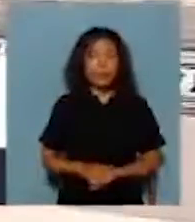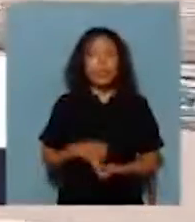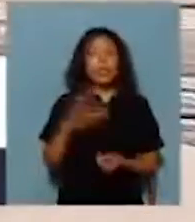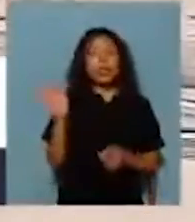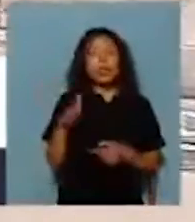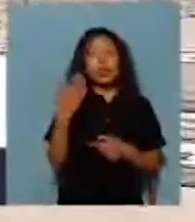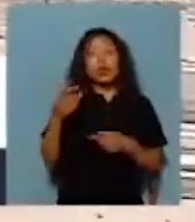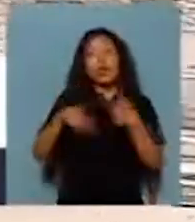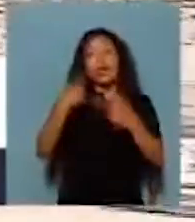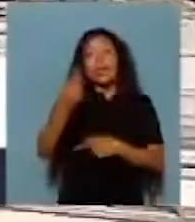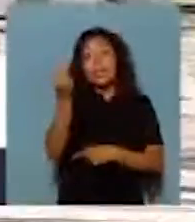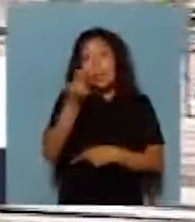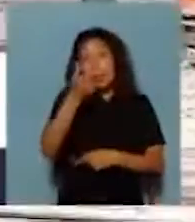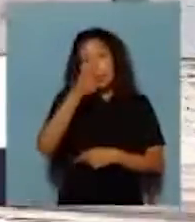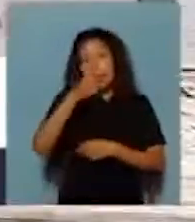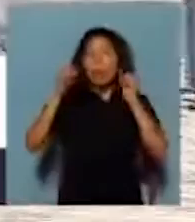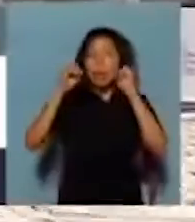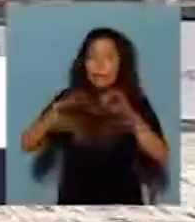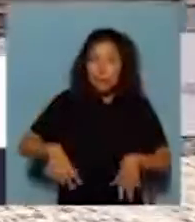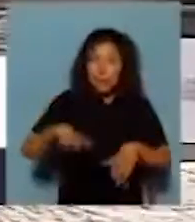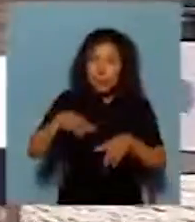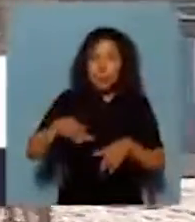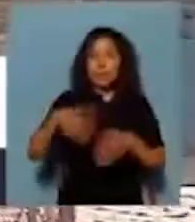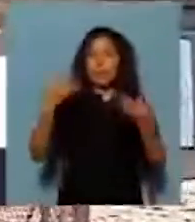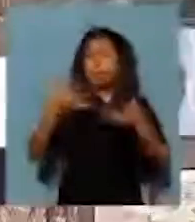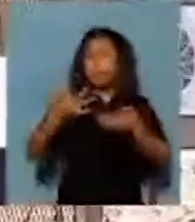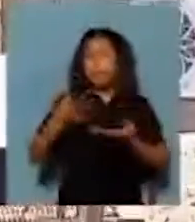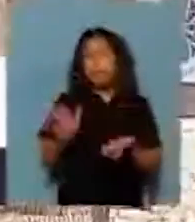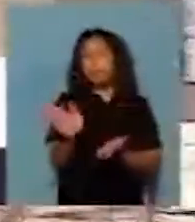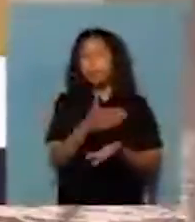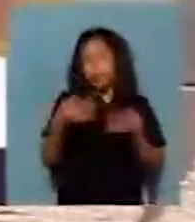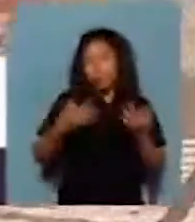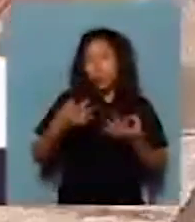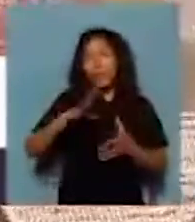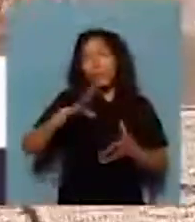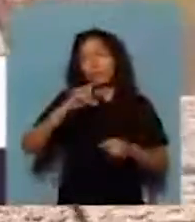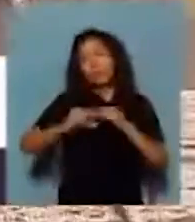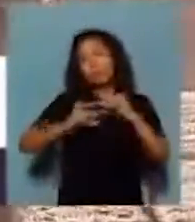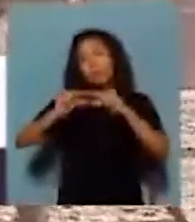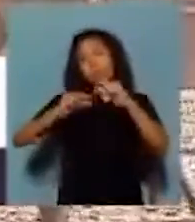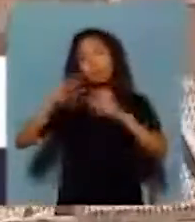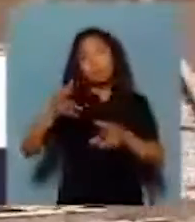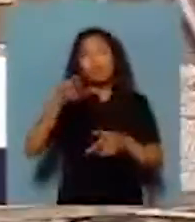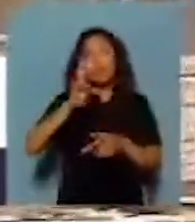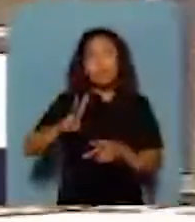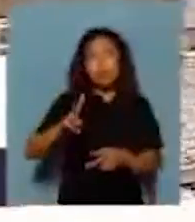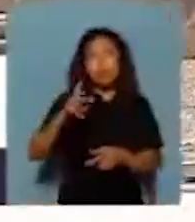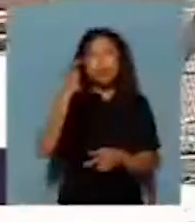del próximo fin de semana con la inauguración oficial y todo lo que corresponde, un paseo de